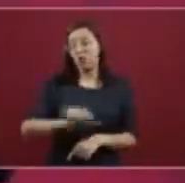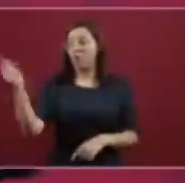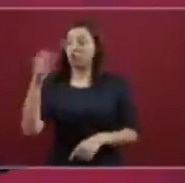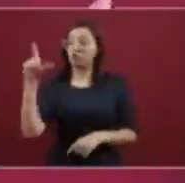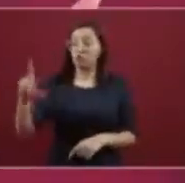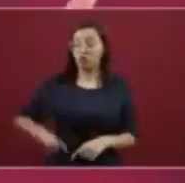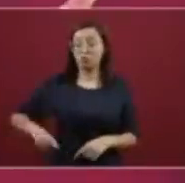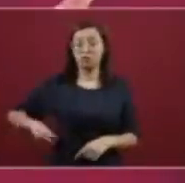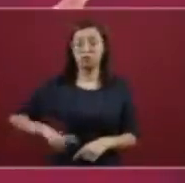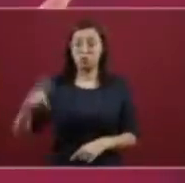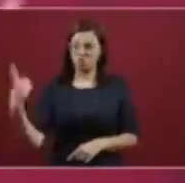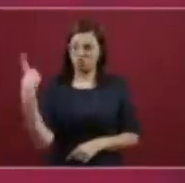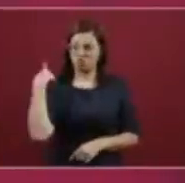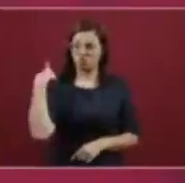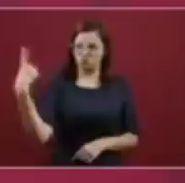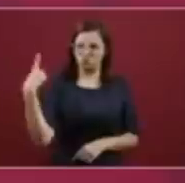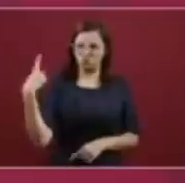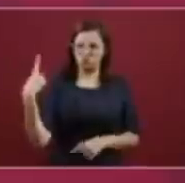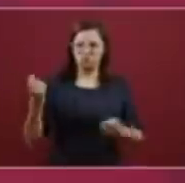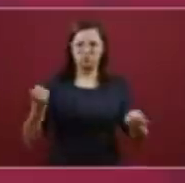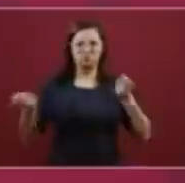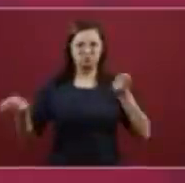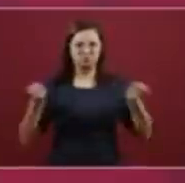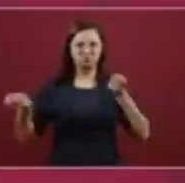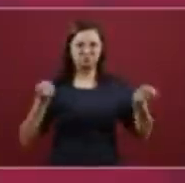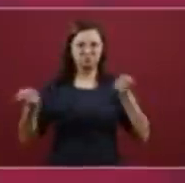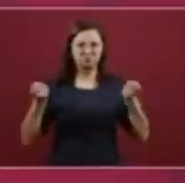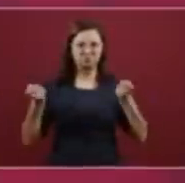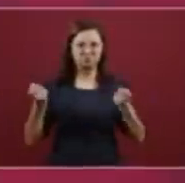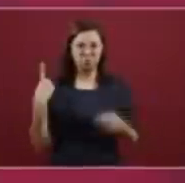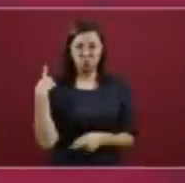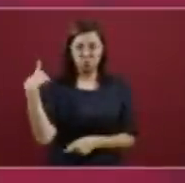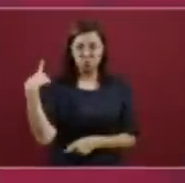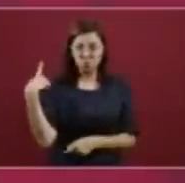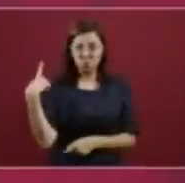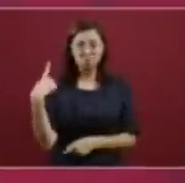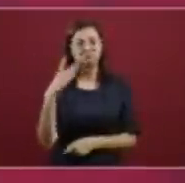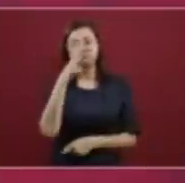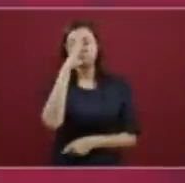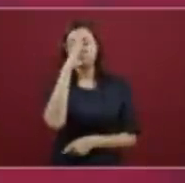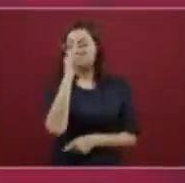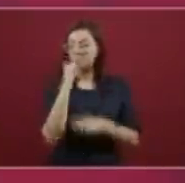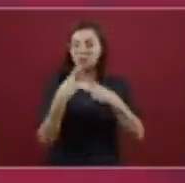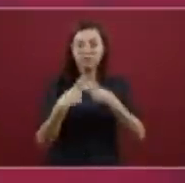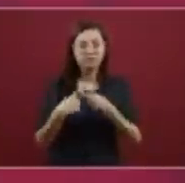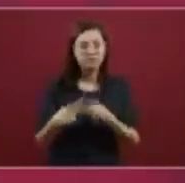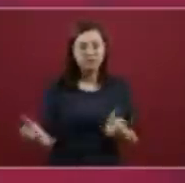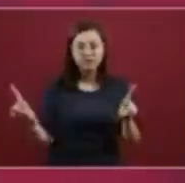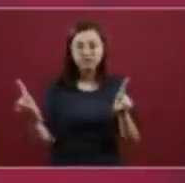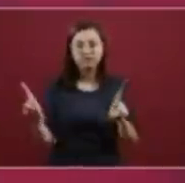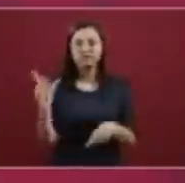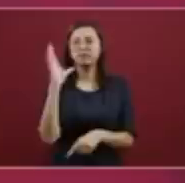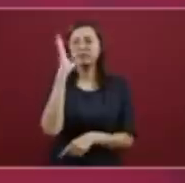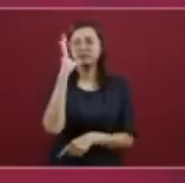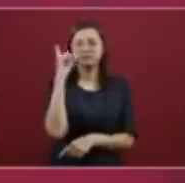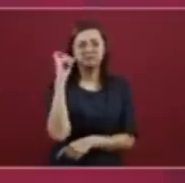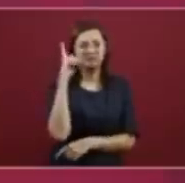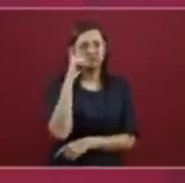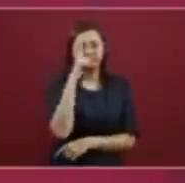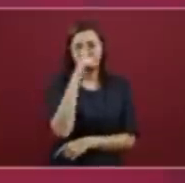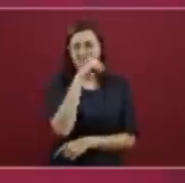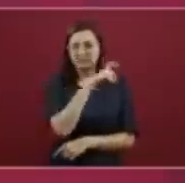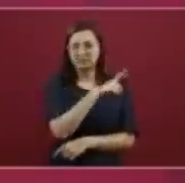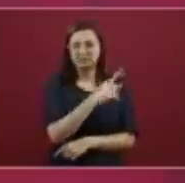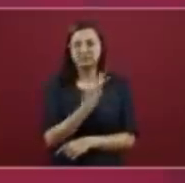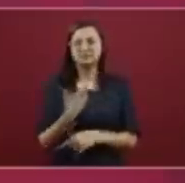En una dictadura no se puede disentir, es muy difícil. En